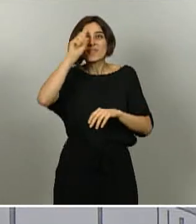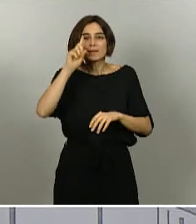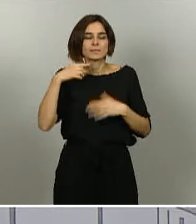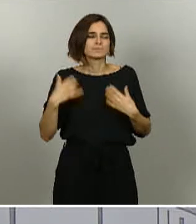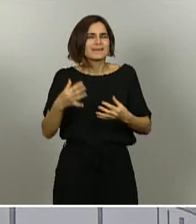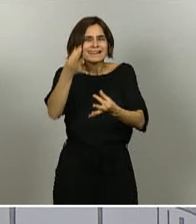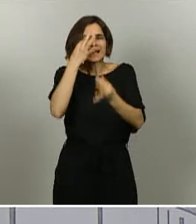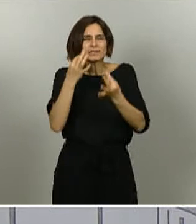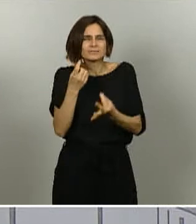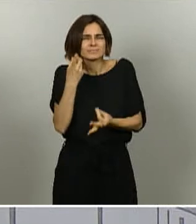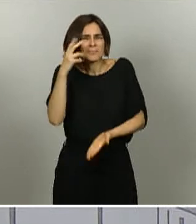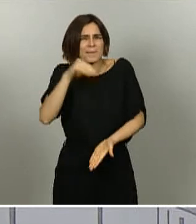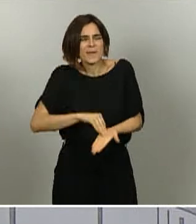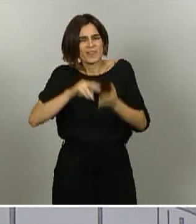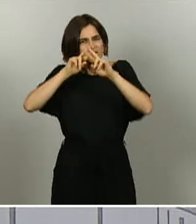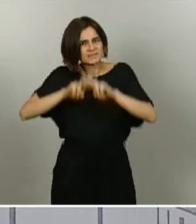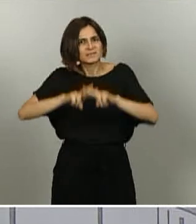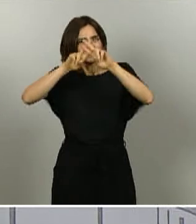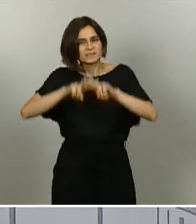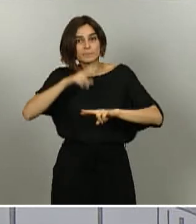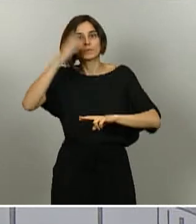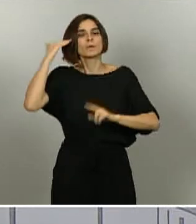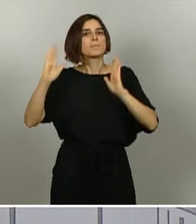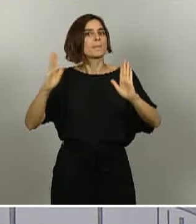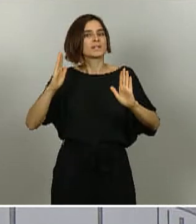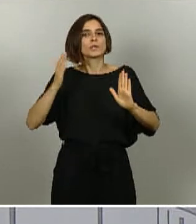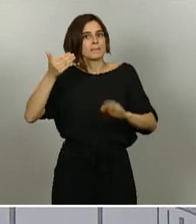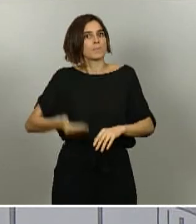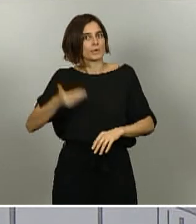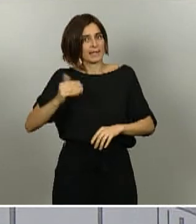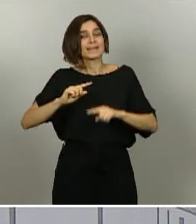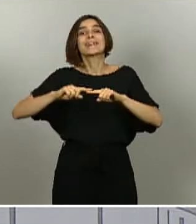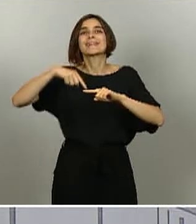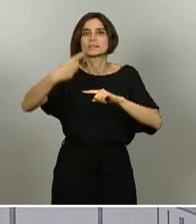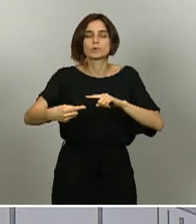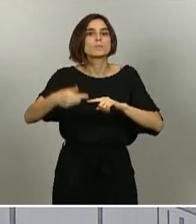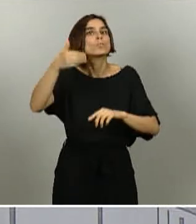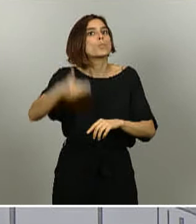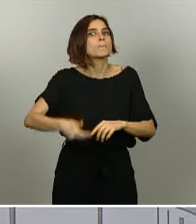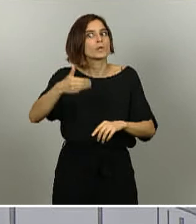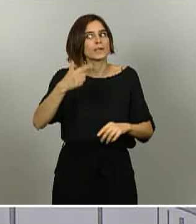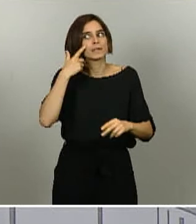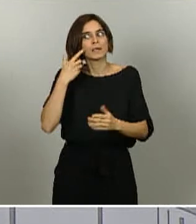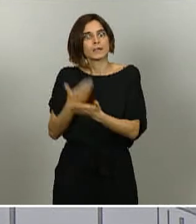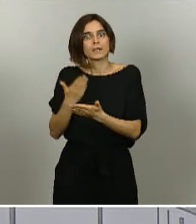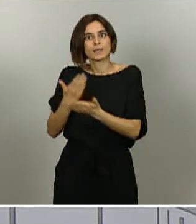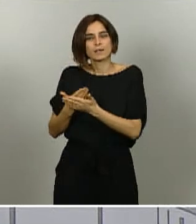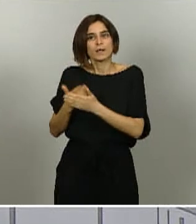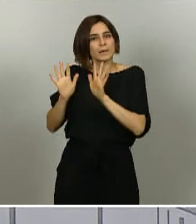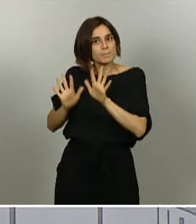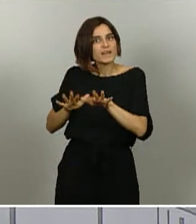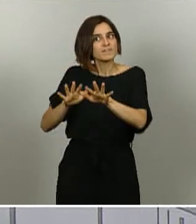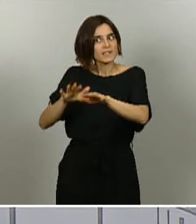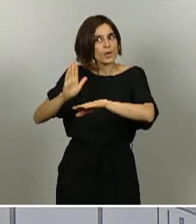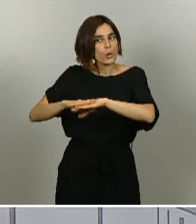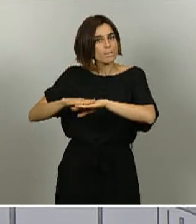en aquel momento era importante hacerlo y posteriormente era importante verificar si había habido algún efecto o no. Y claramente